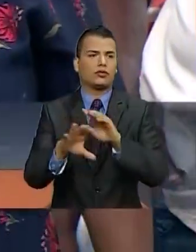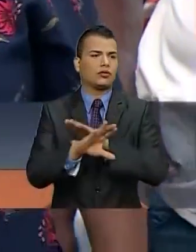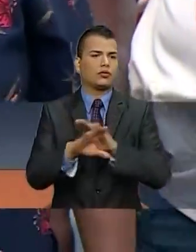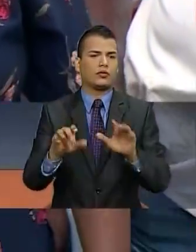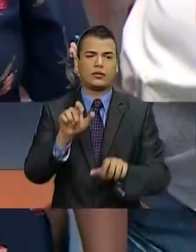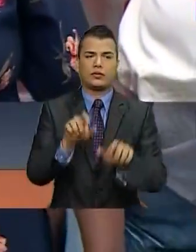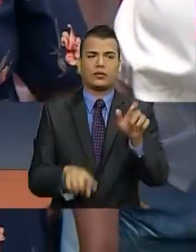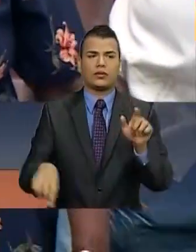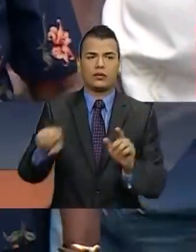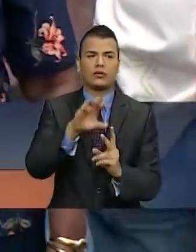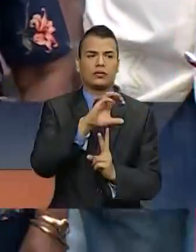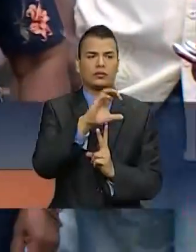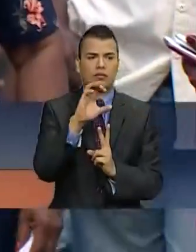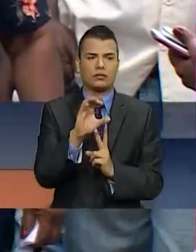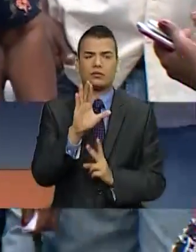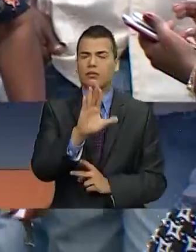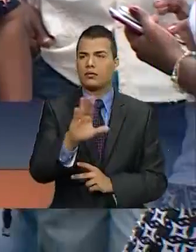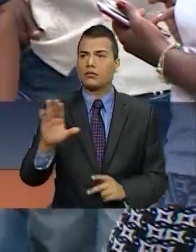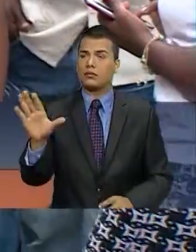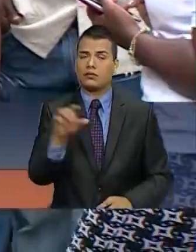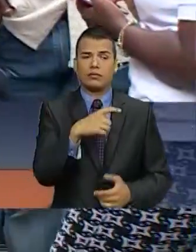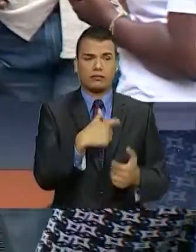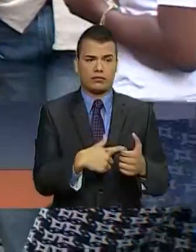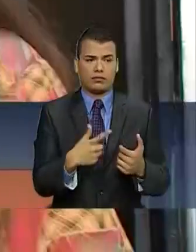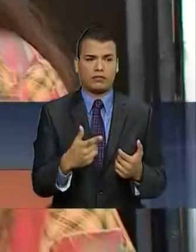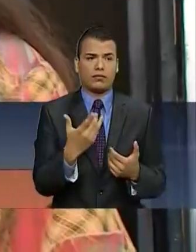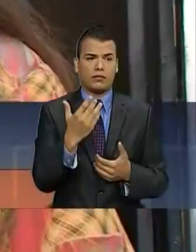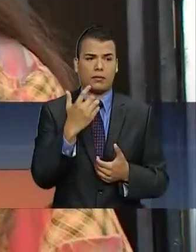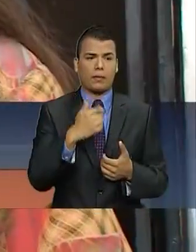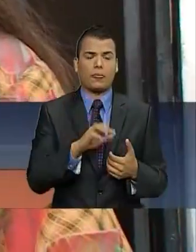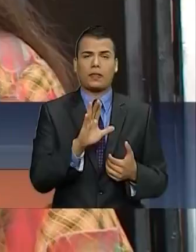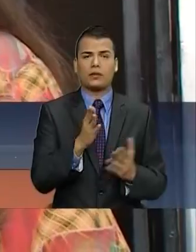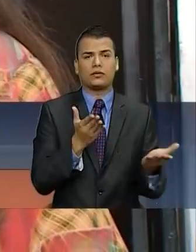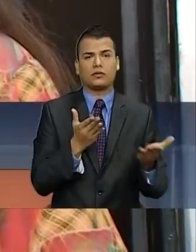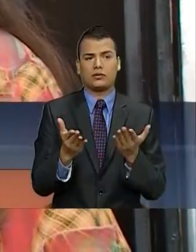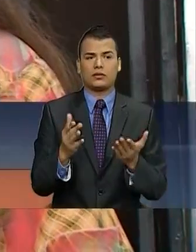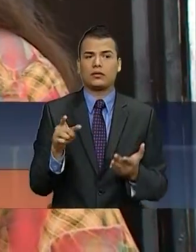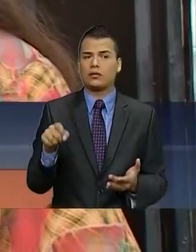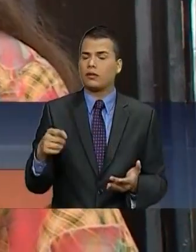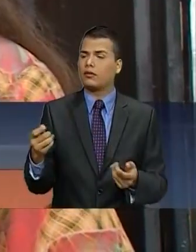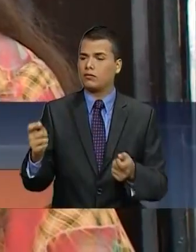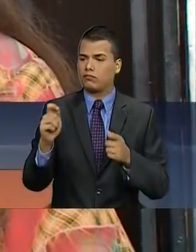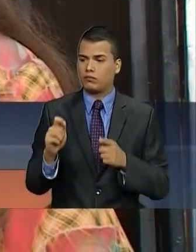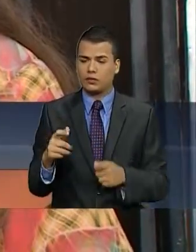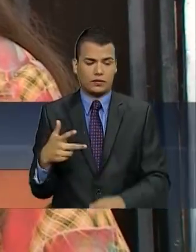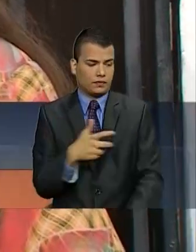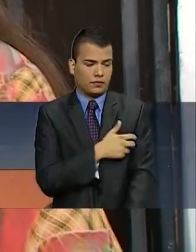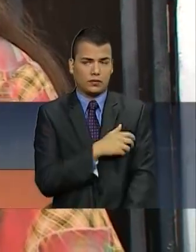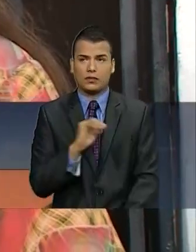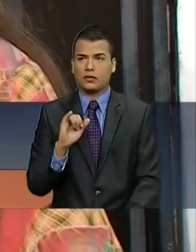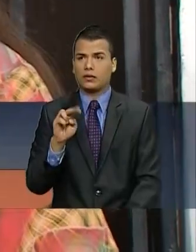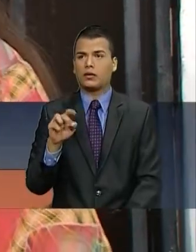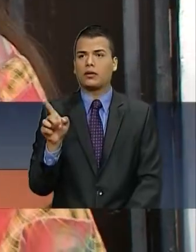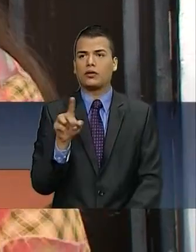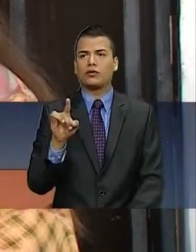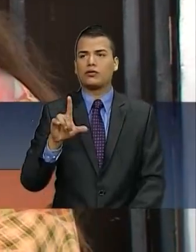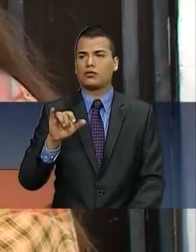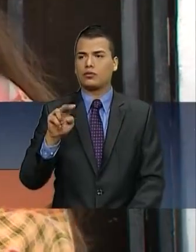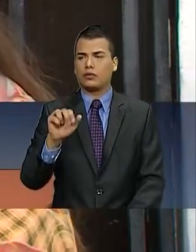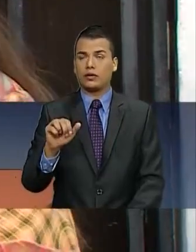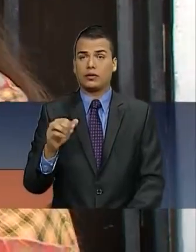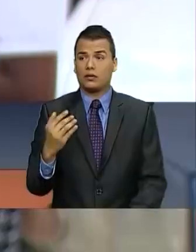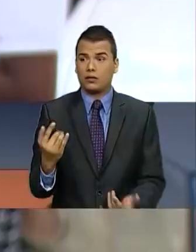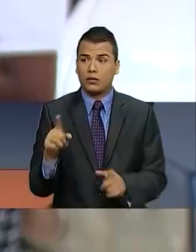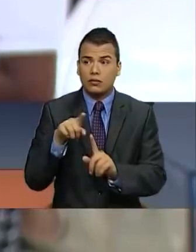Coomeva, EPS a la que se encuentra afiliada. Yo tengo que recibir la insulina, tengo que recibir la inyección, este mes no me